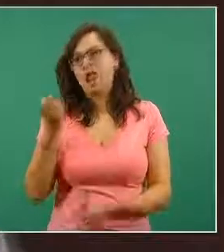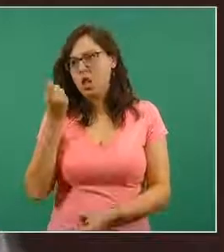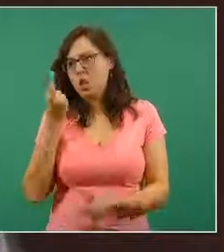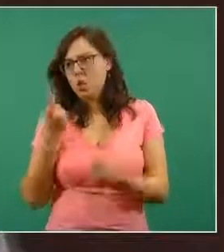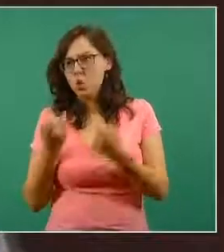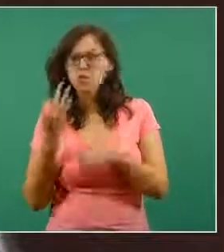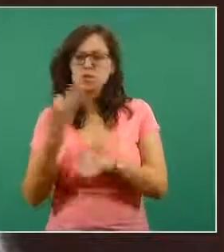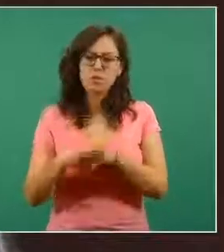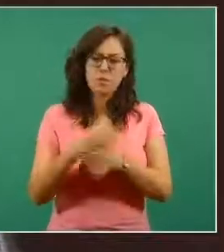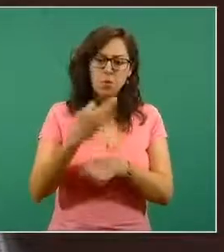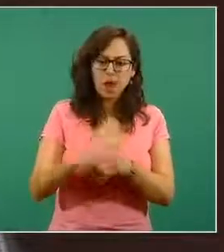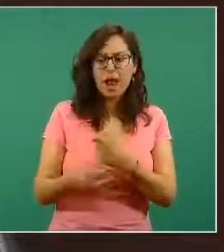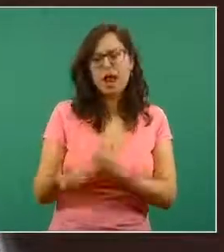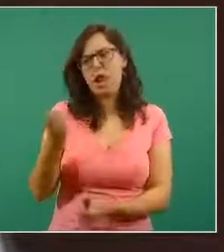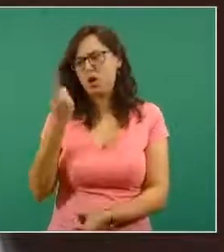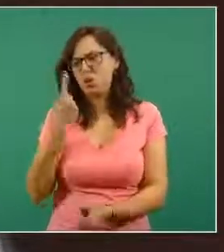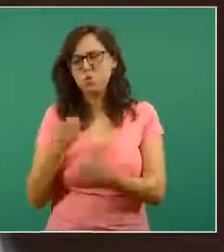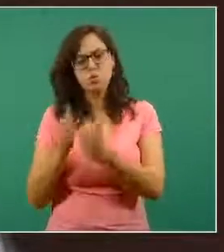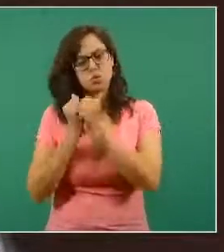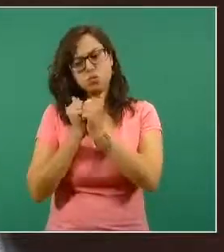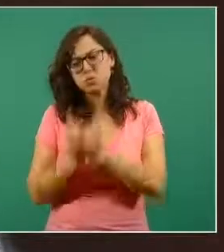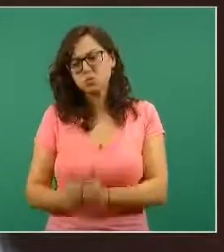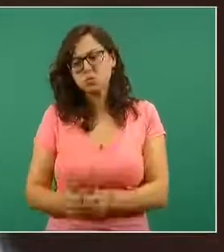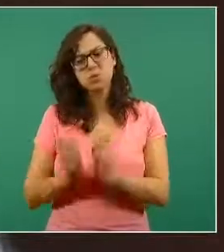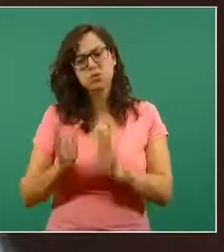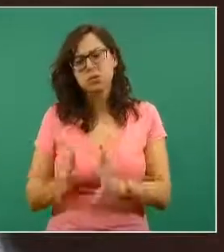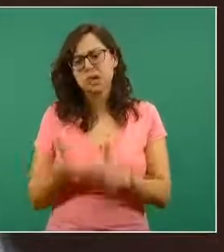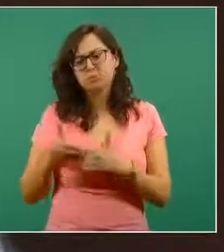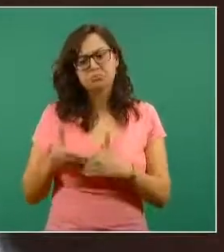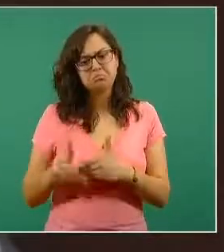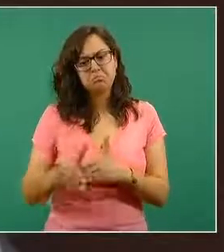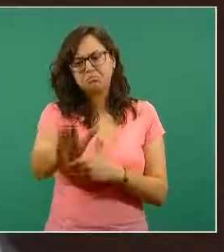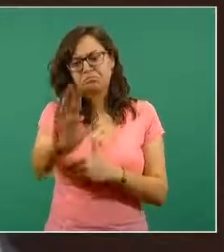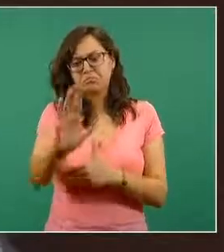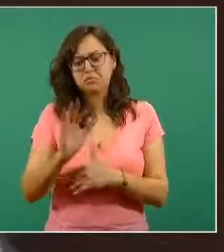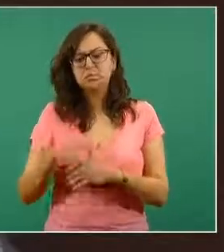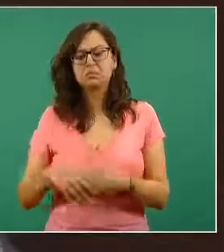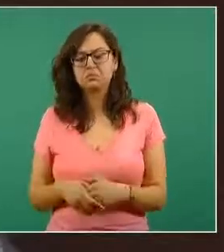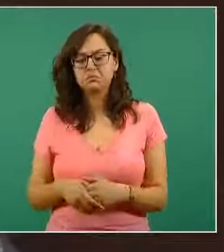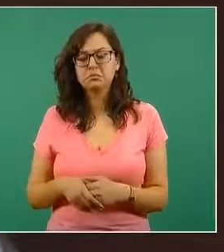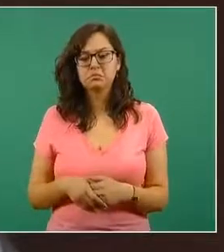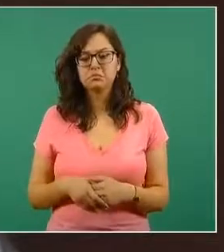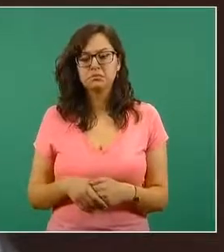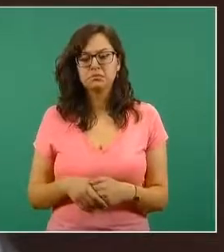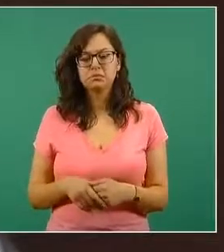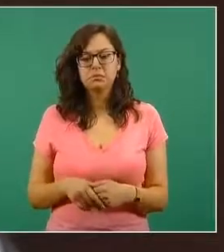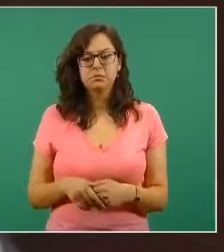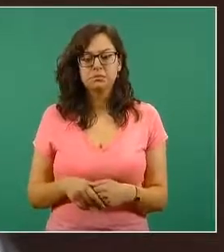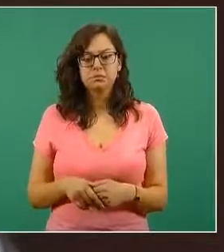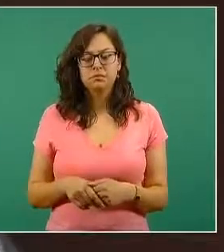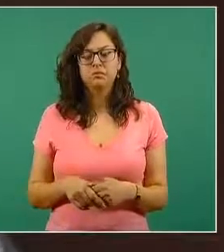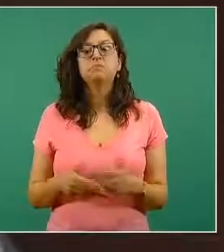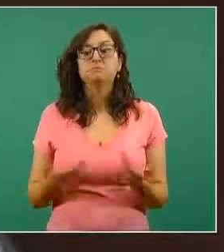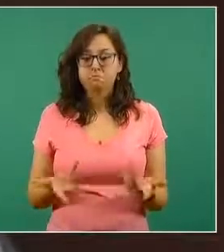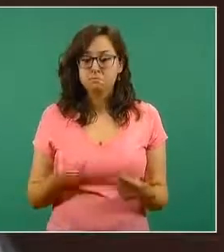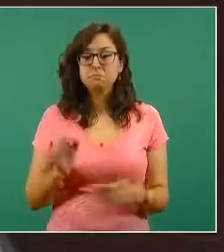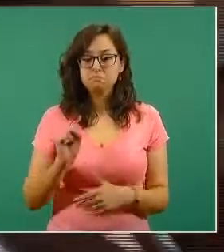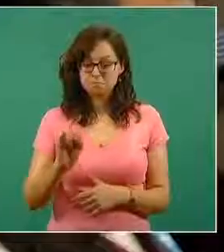residentes de los últimos años se fueran incorporando activamente en este periodo de la pandemia. En